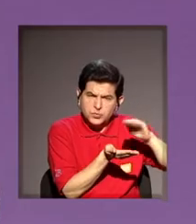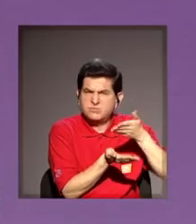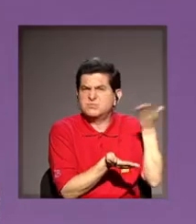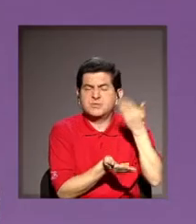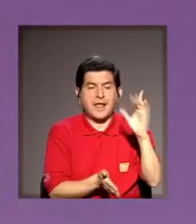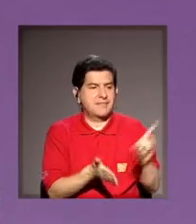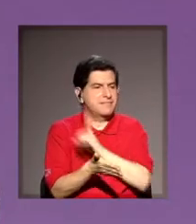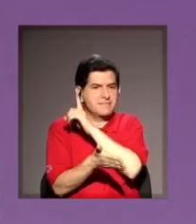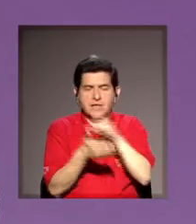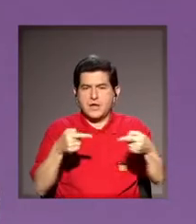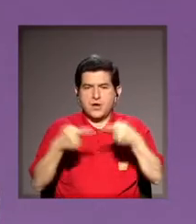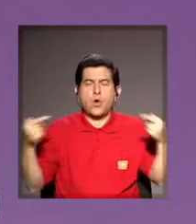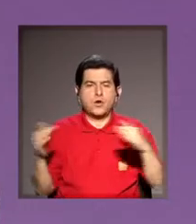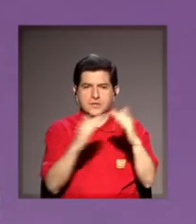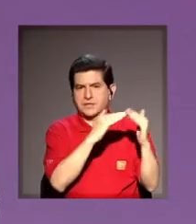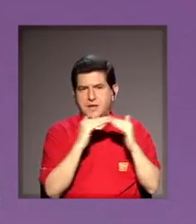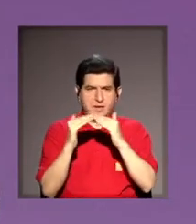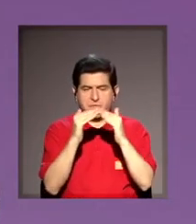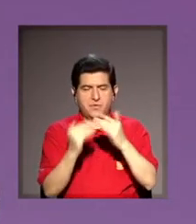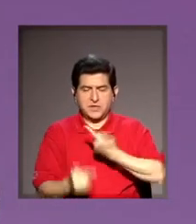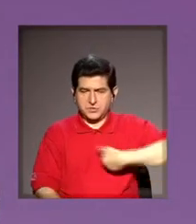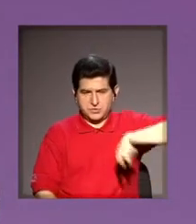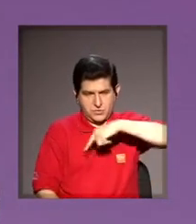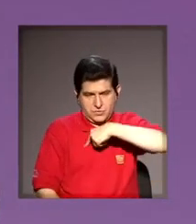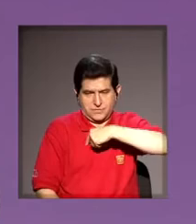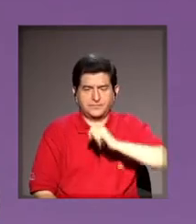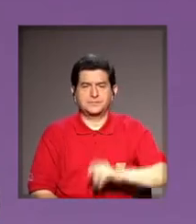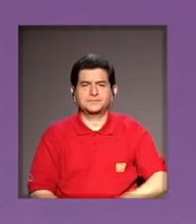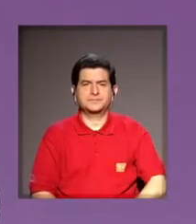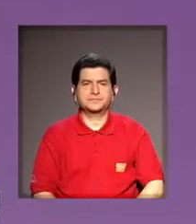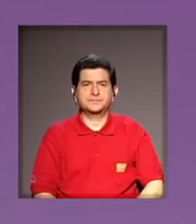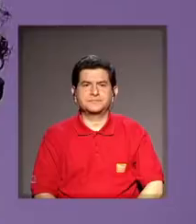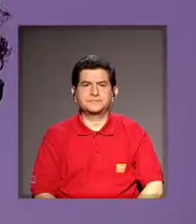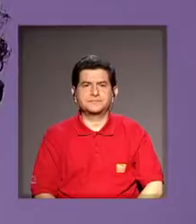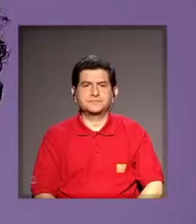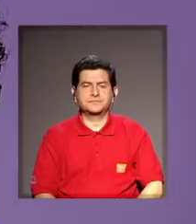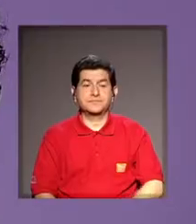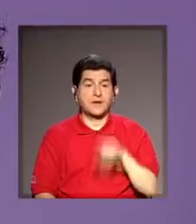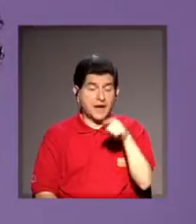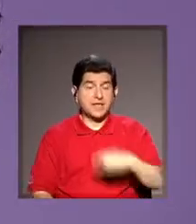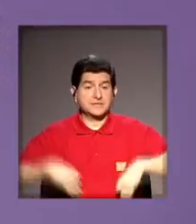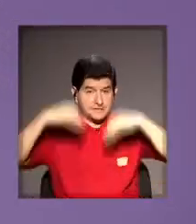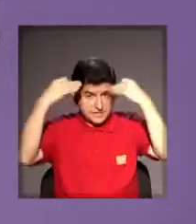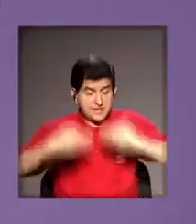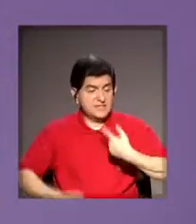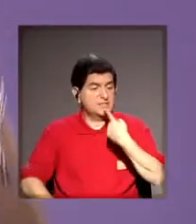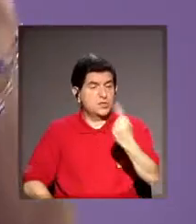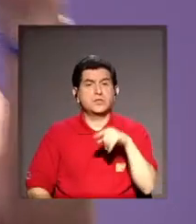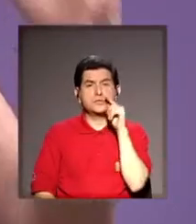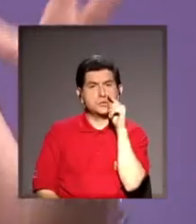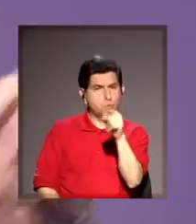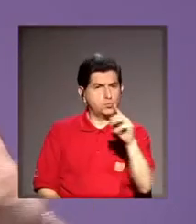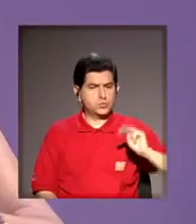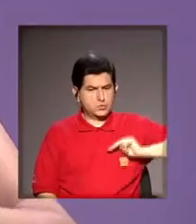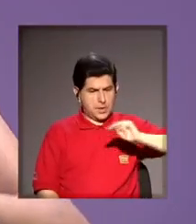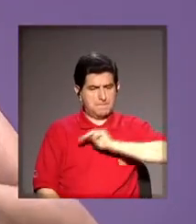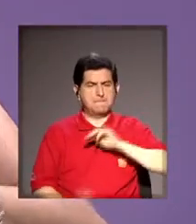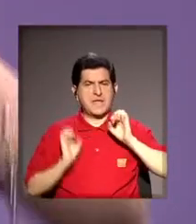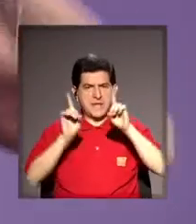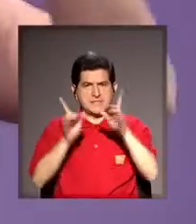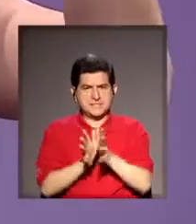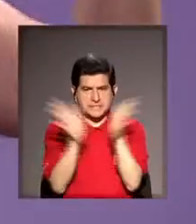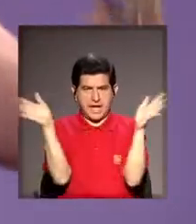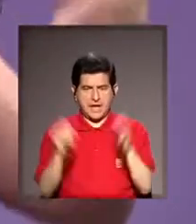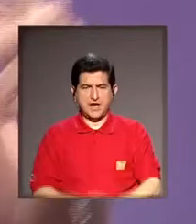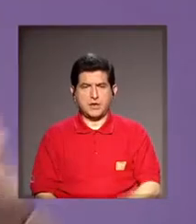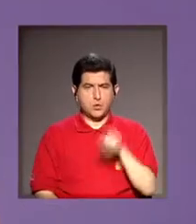discriminación contra la población contra nosotros y nosotras verdad y es un decreto que lo que dice es usted como ministerio de ocasión pública